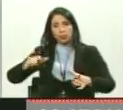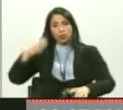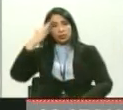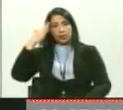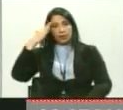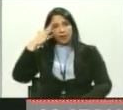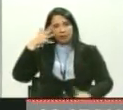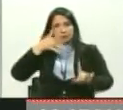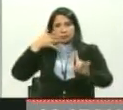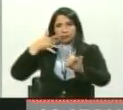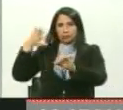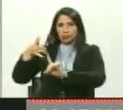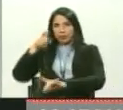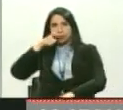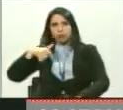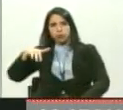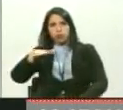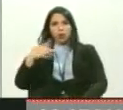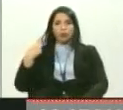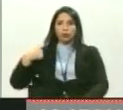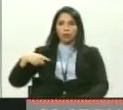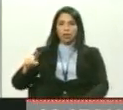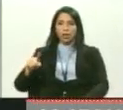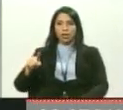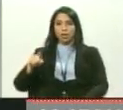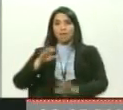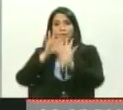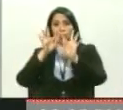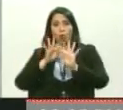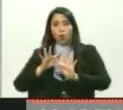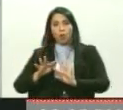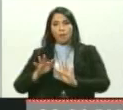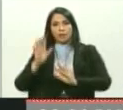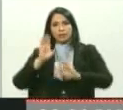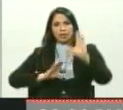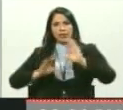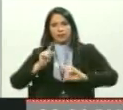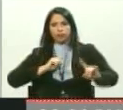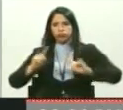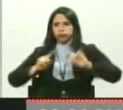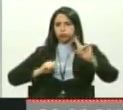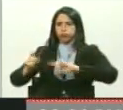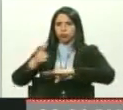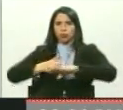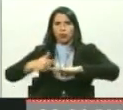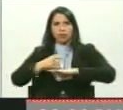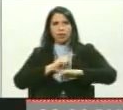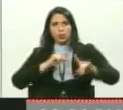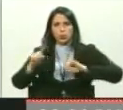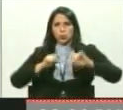la orientación que el pueblo tiene. Es una manera científica de dirigir el gobierno, de